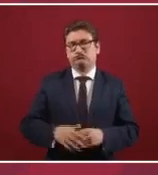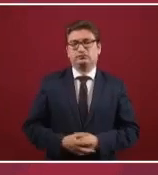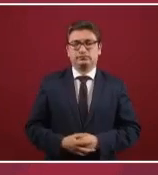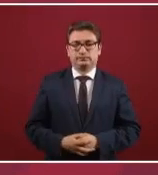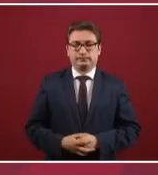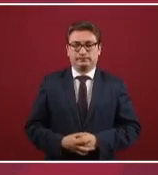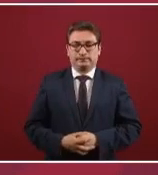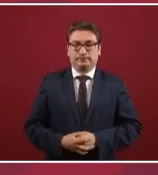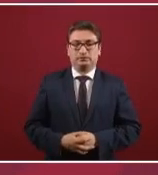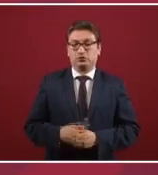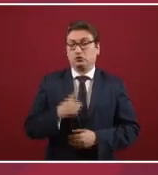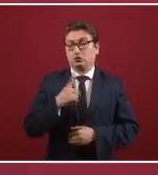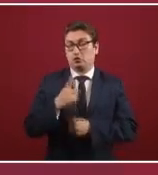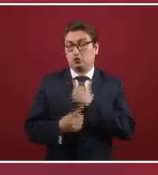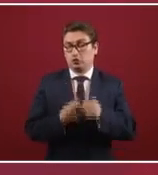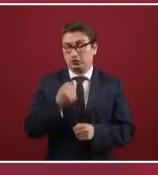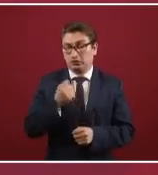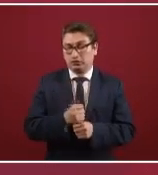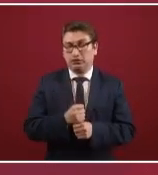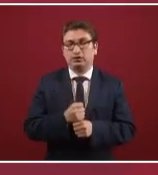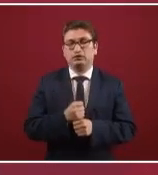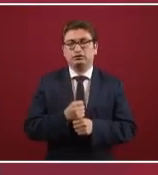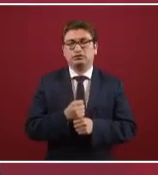y en un año